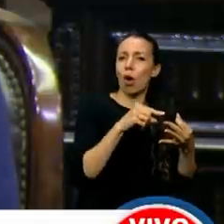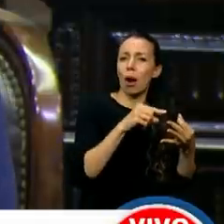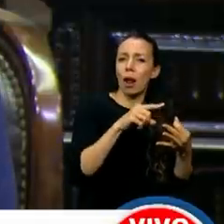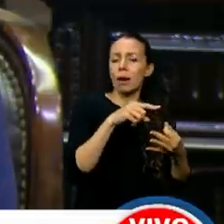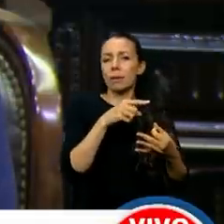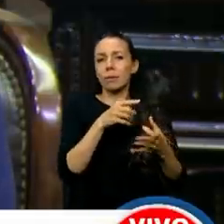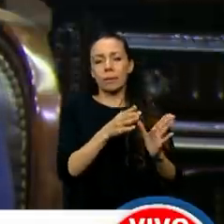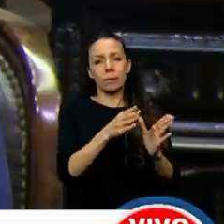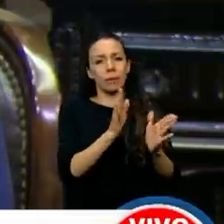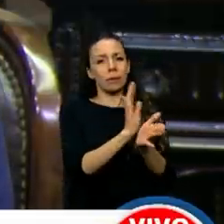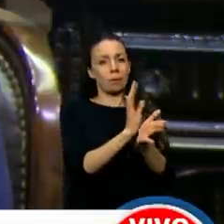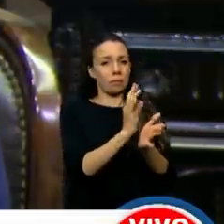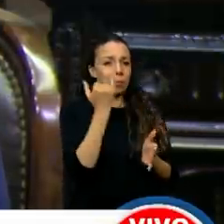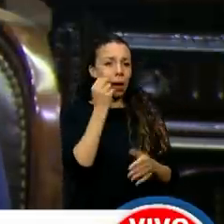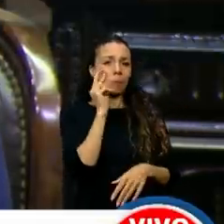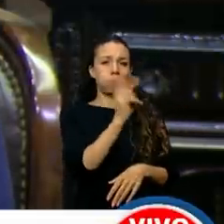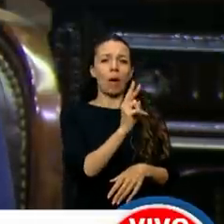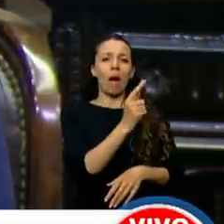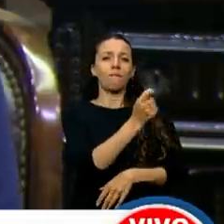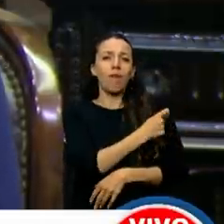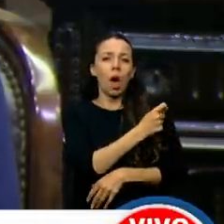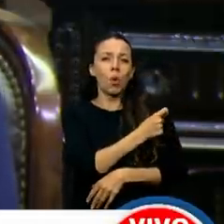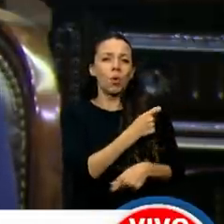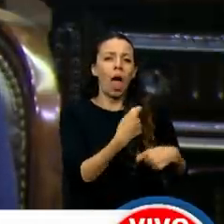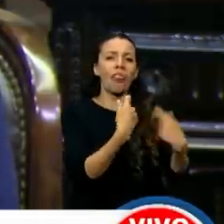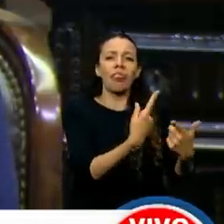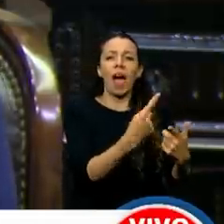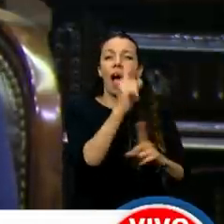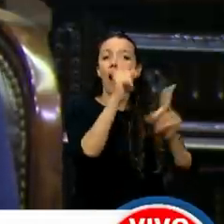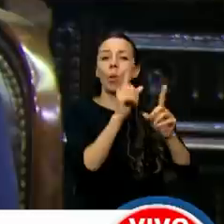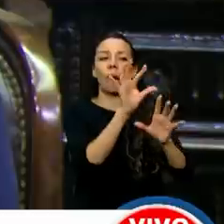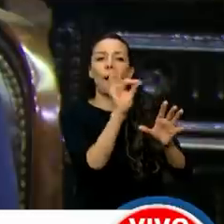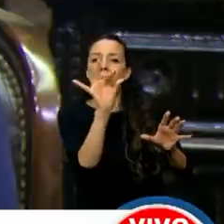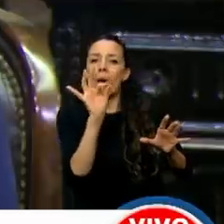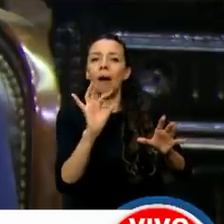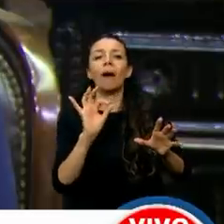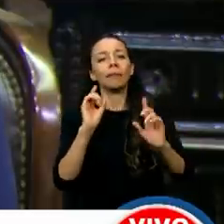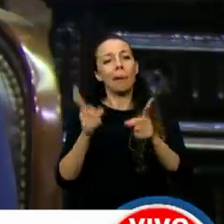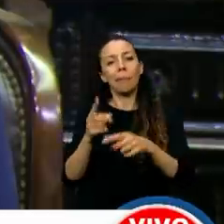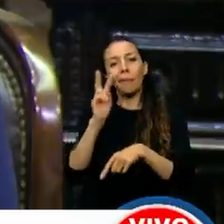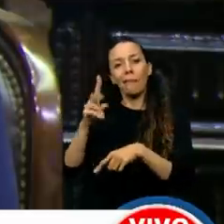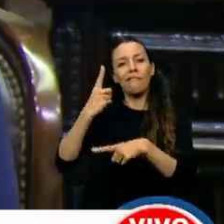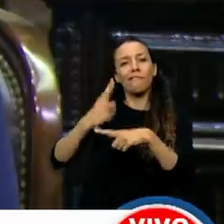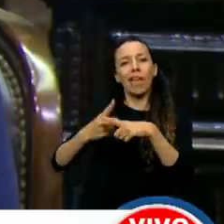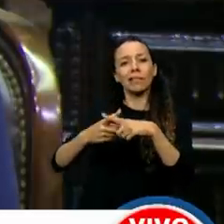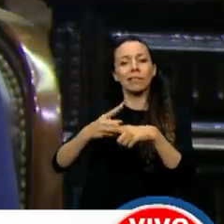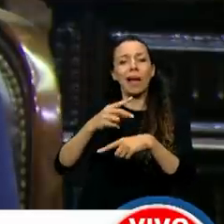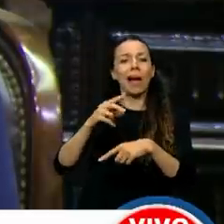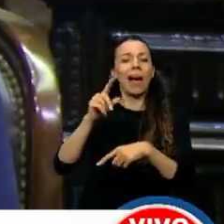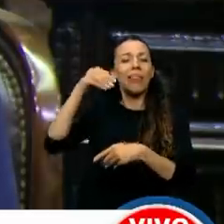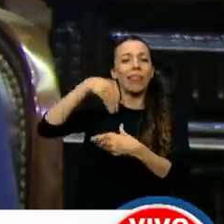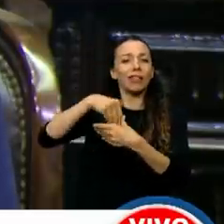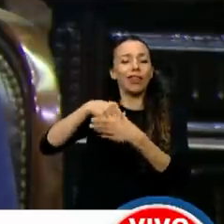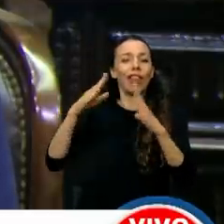con el vacunatorio vip o con la fiesta de olivos y la estafa moral tiene que ver